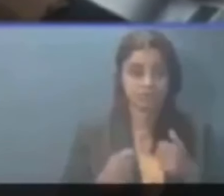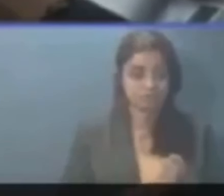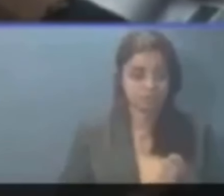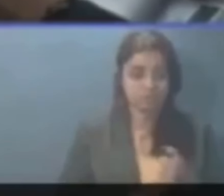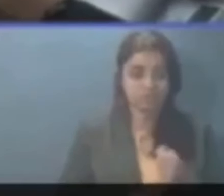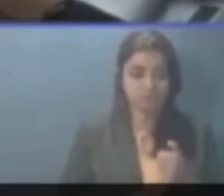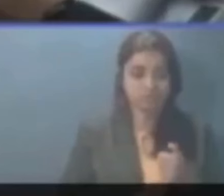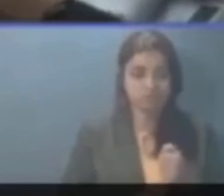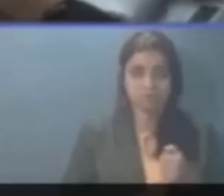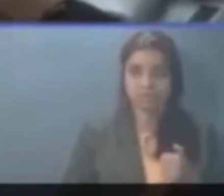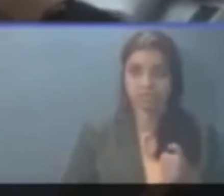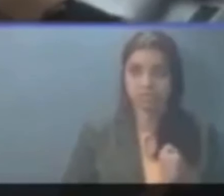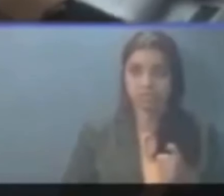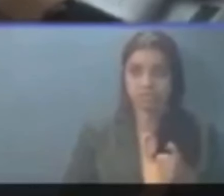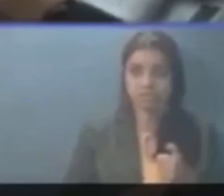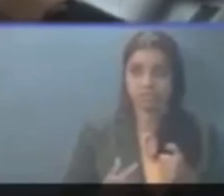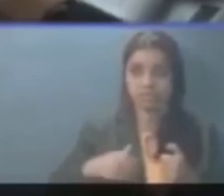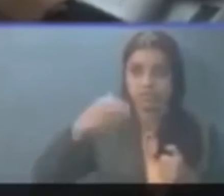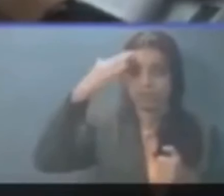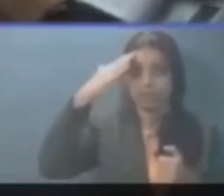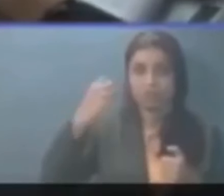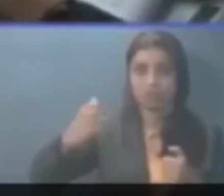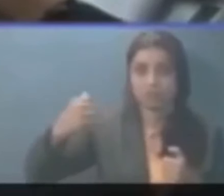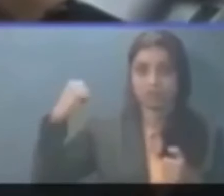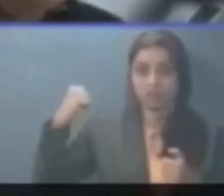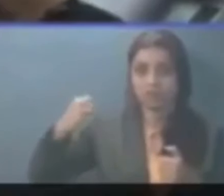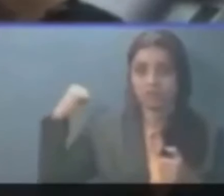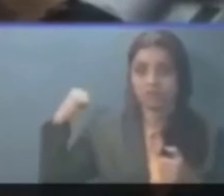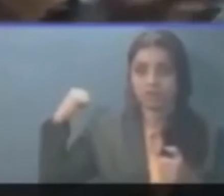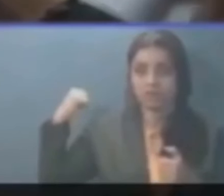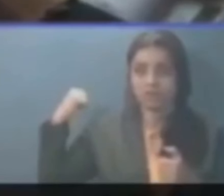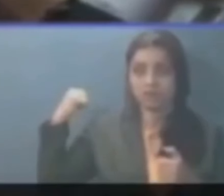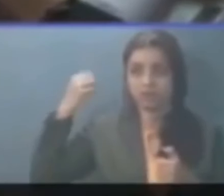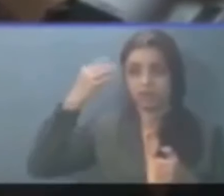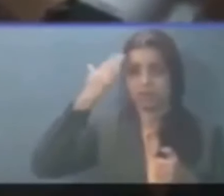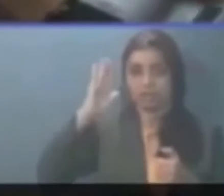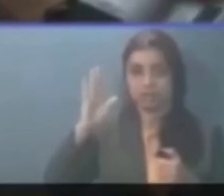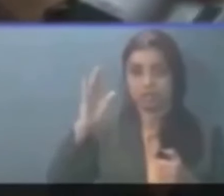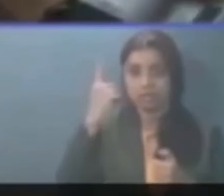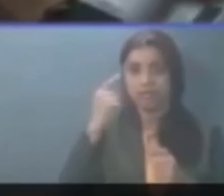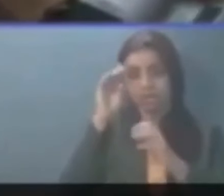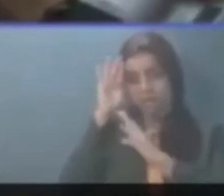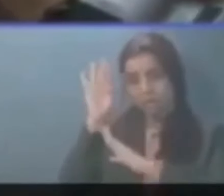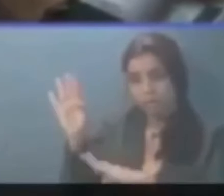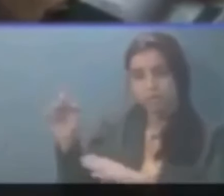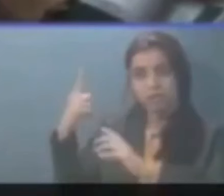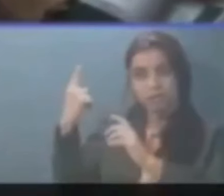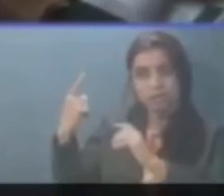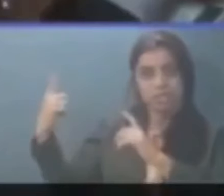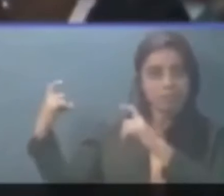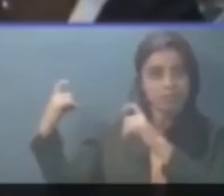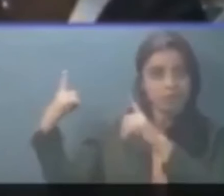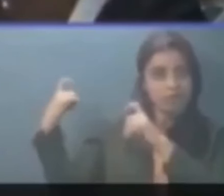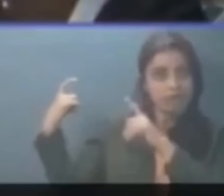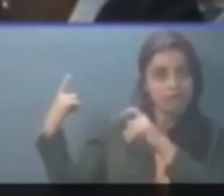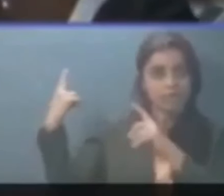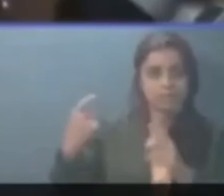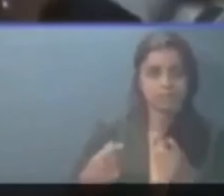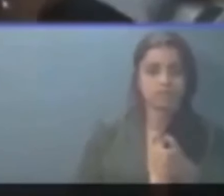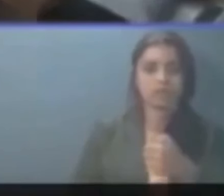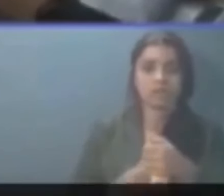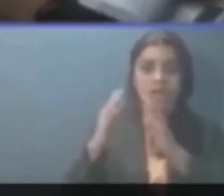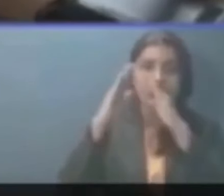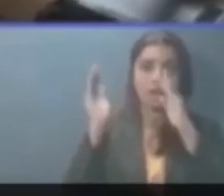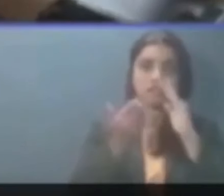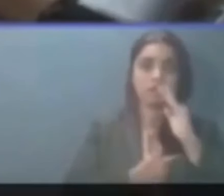escrito. No sé qué fotógrafo es. Yo soy respetuosísimo con la prensa. Pero no sé si hay fotógrafos de casa